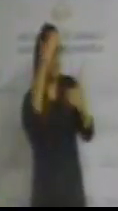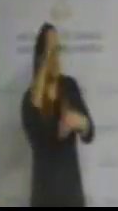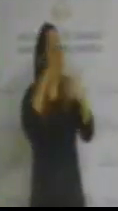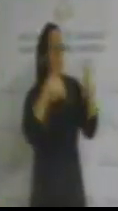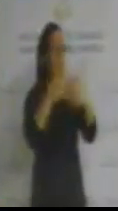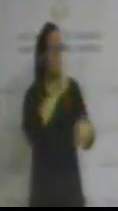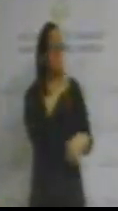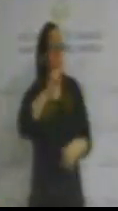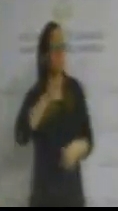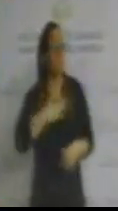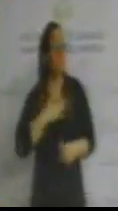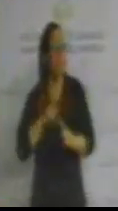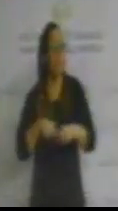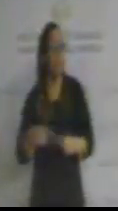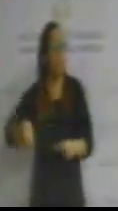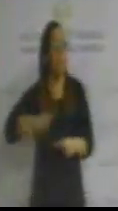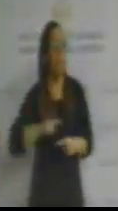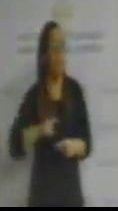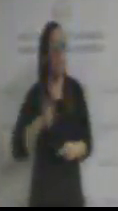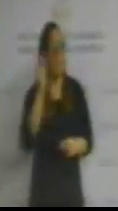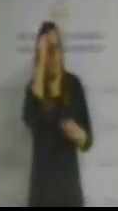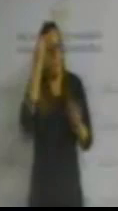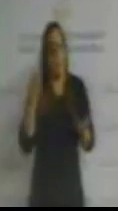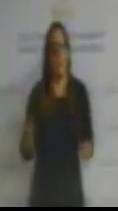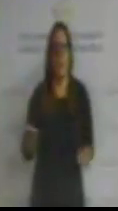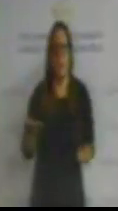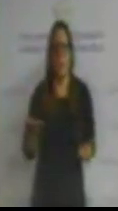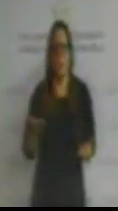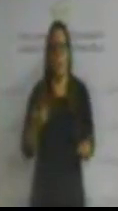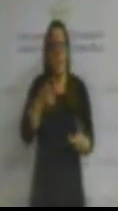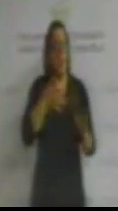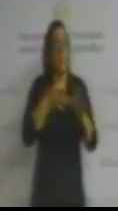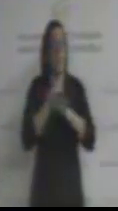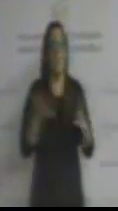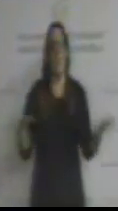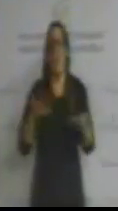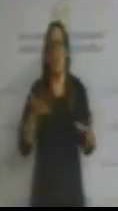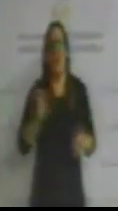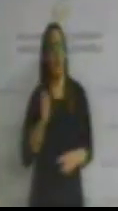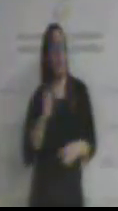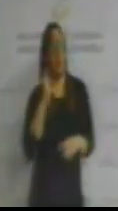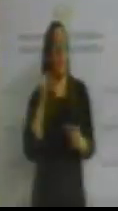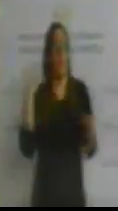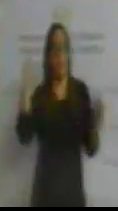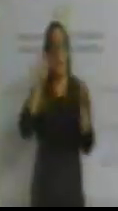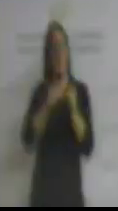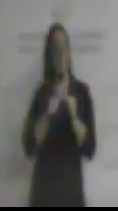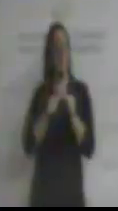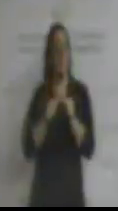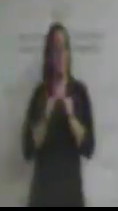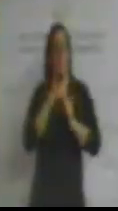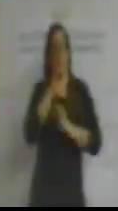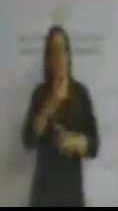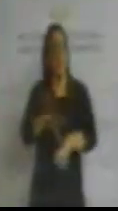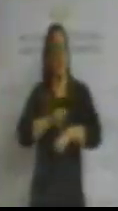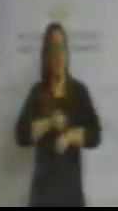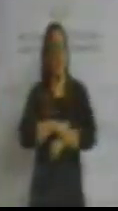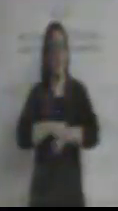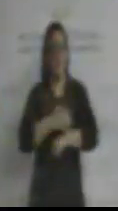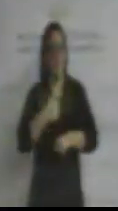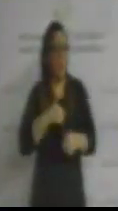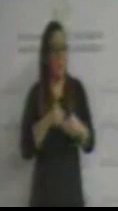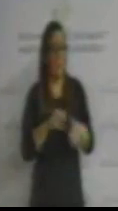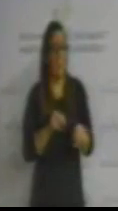queridos? ¿Qué van a pensar? Esto es lo más grave que ha ocurrido en toda la legislatura. Por esto, y termino, usted debiera